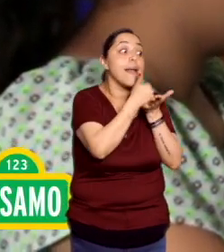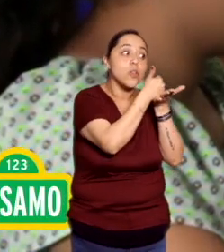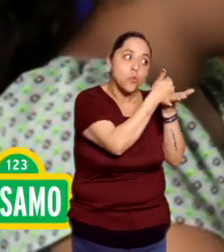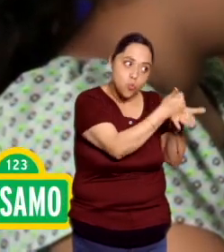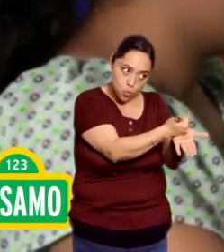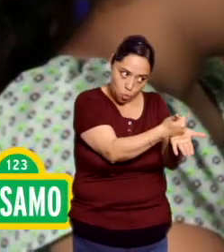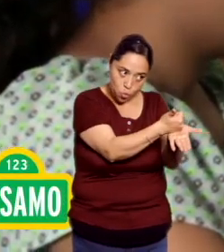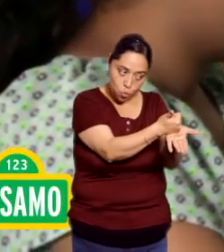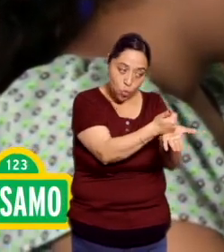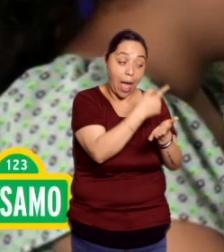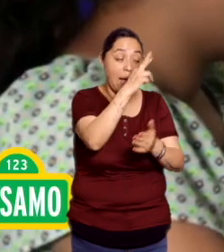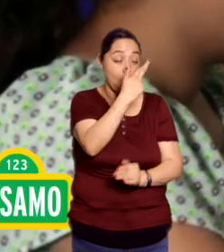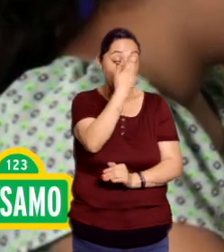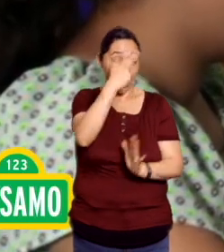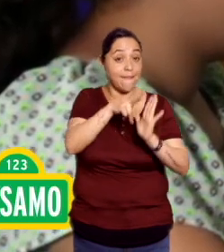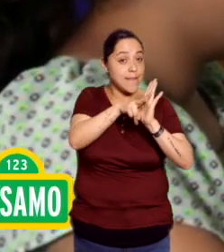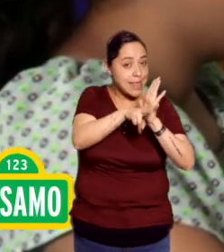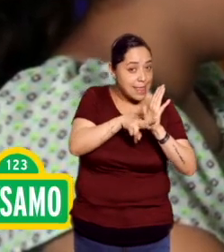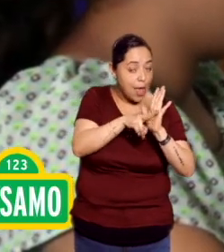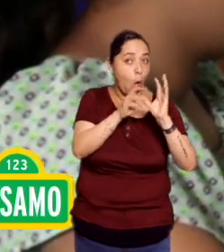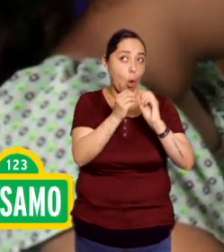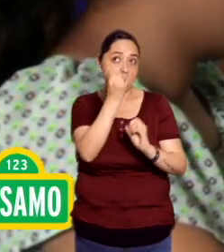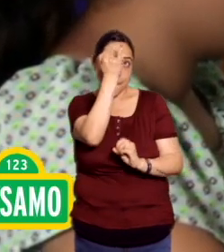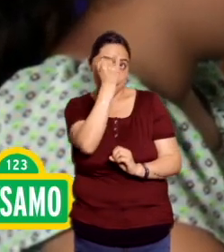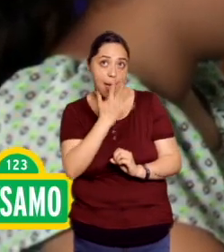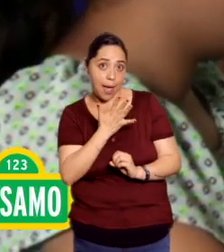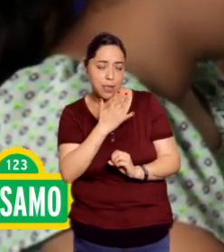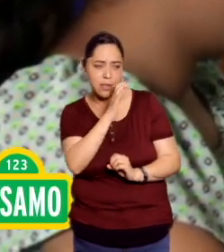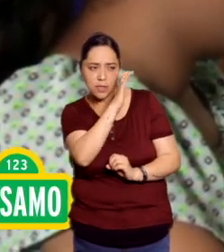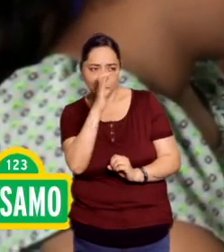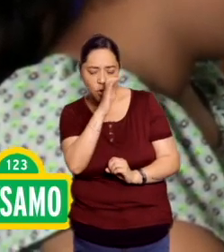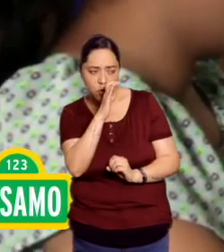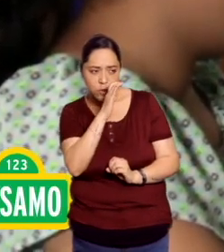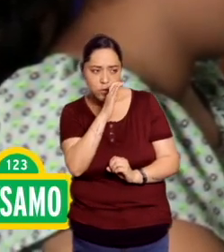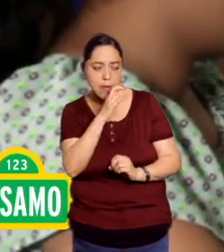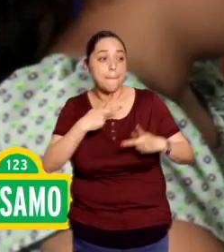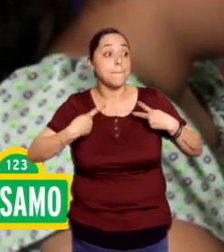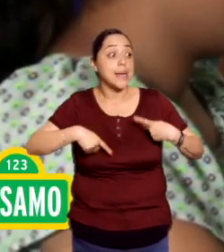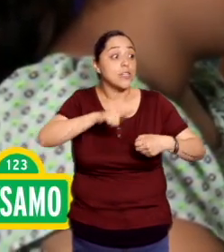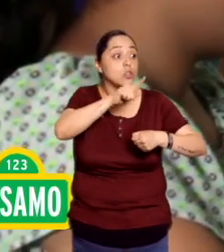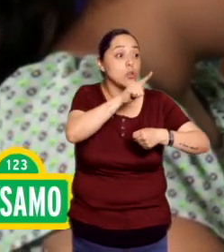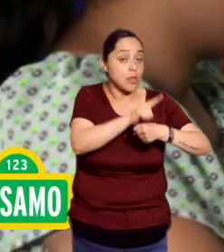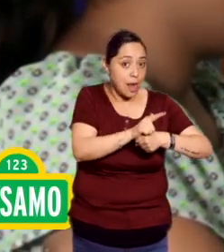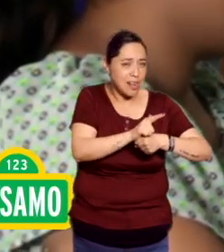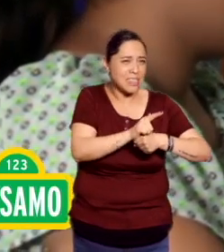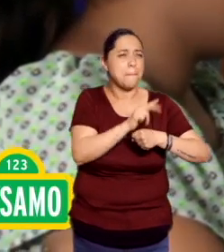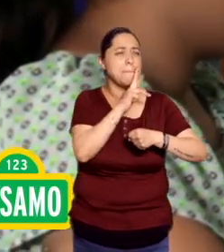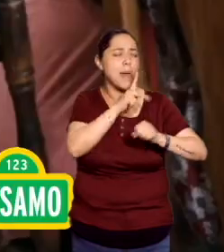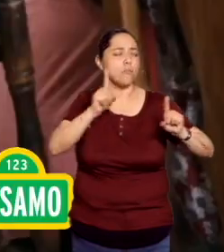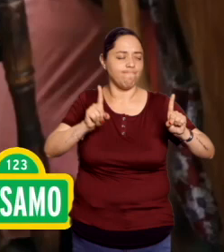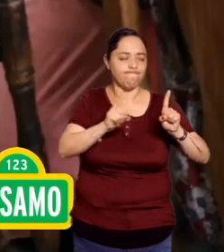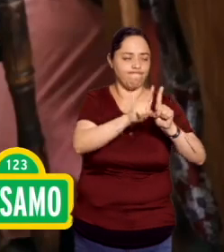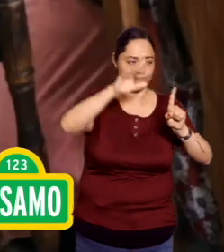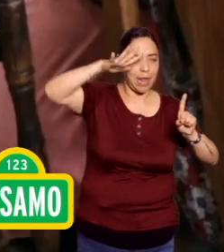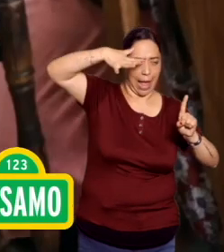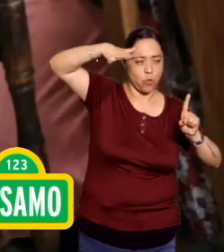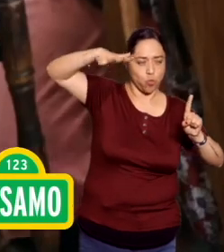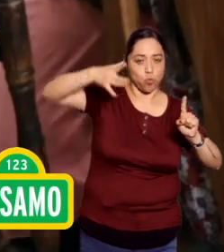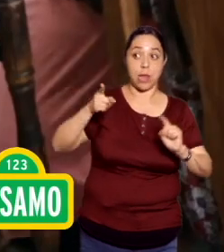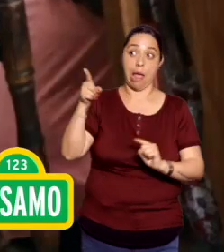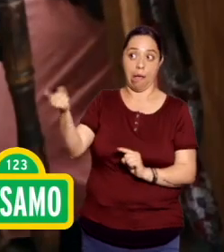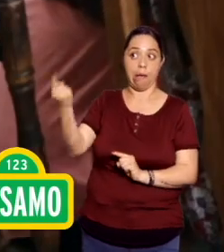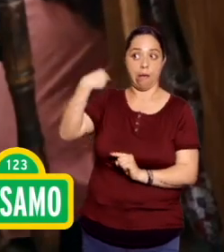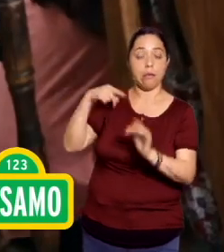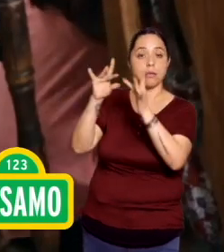ayudo a enviarlo. Recuerden que para compartir videos o imágenes personales es importante que lo hagan con un adulto de confianza. Mi hermana nos